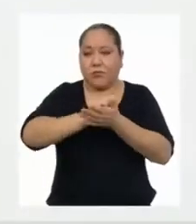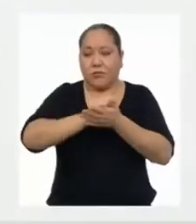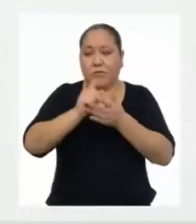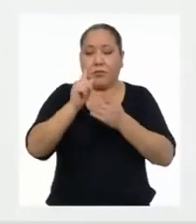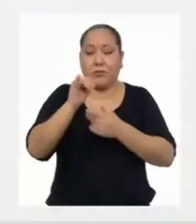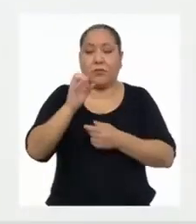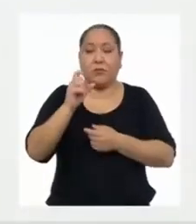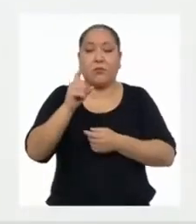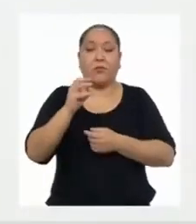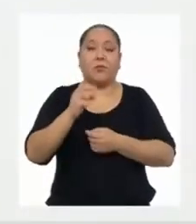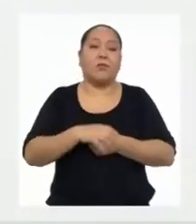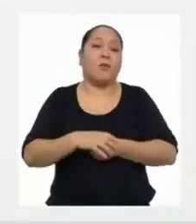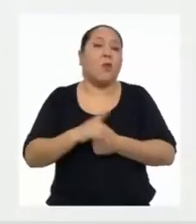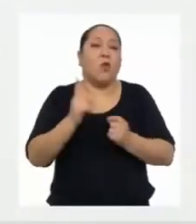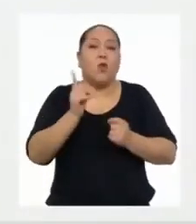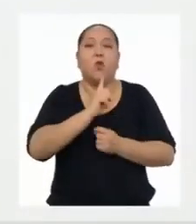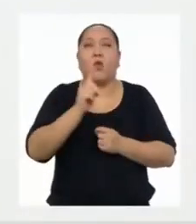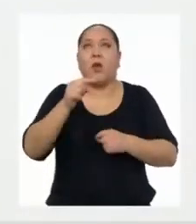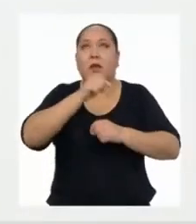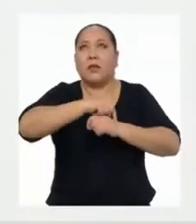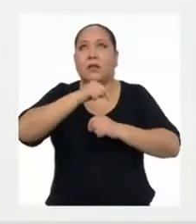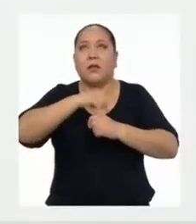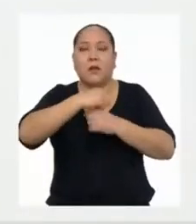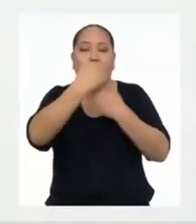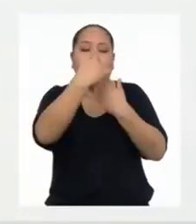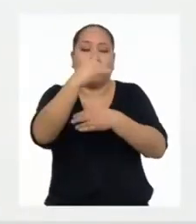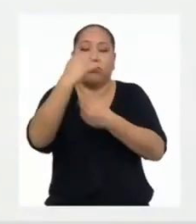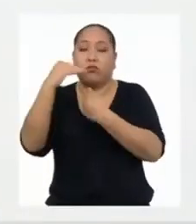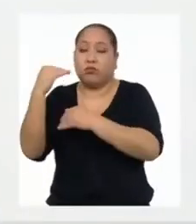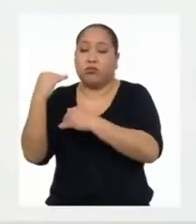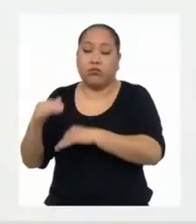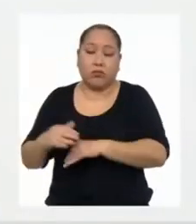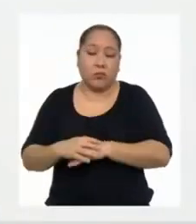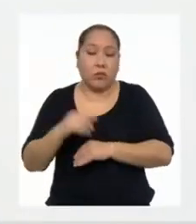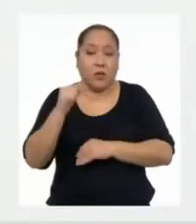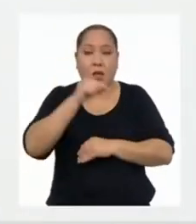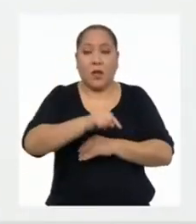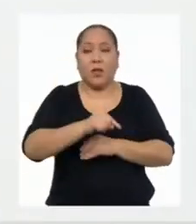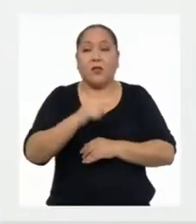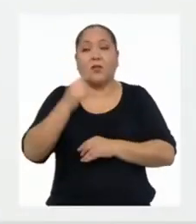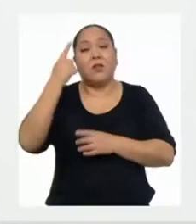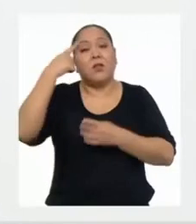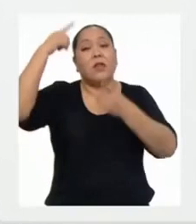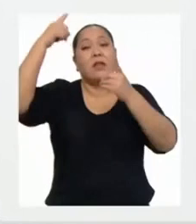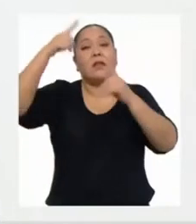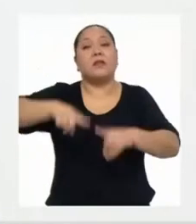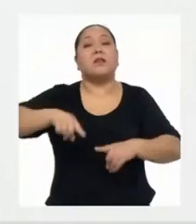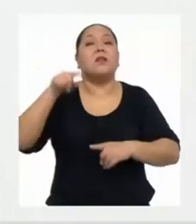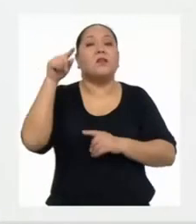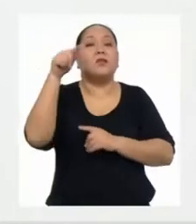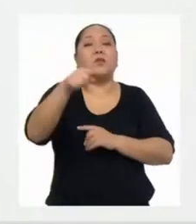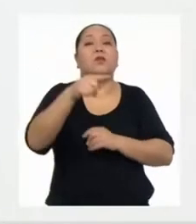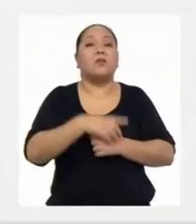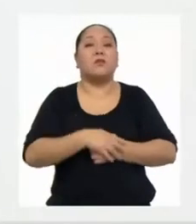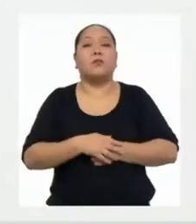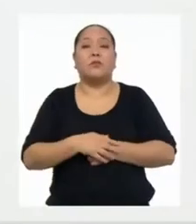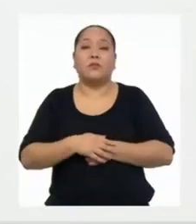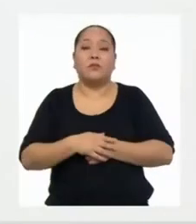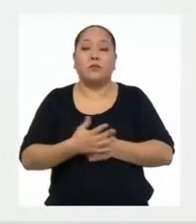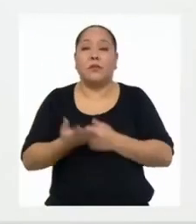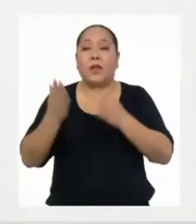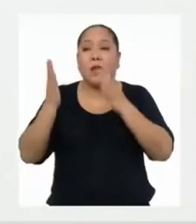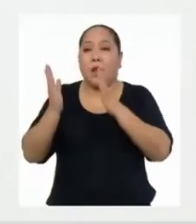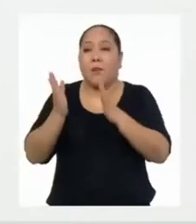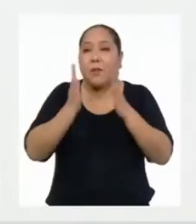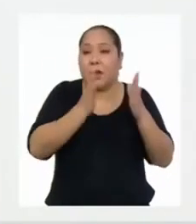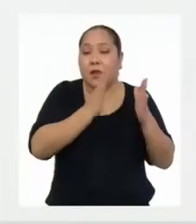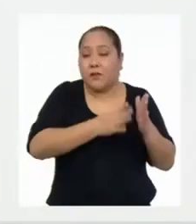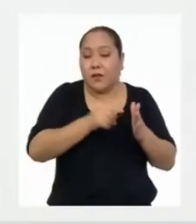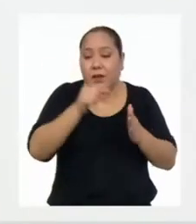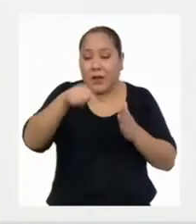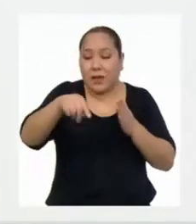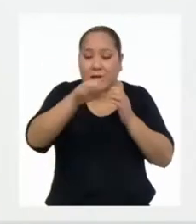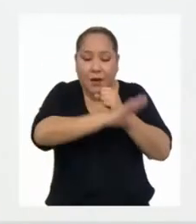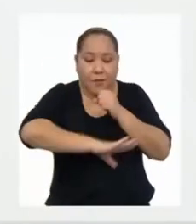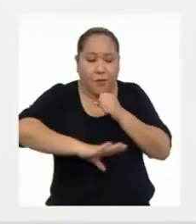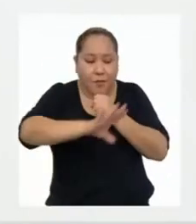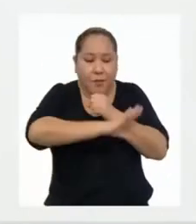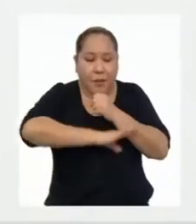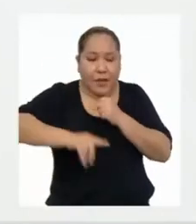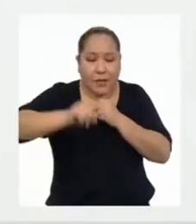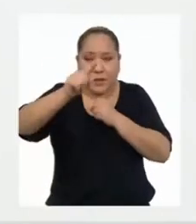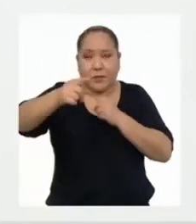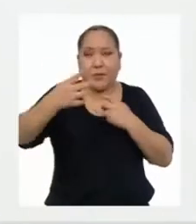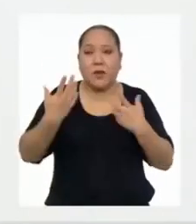hay una cantidad de tiempo establecido. Eso lo decides tú. La planificación es la base para